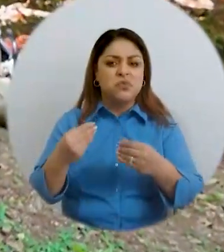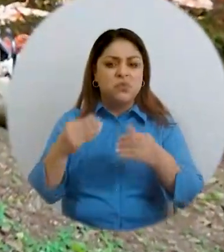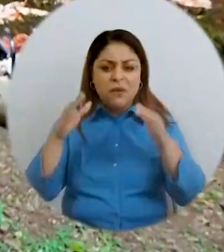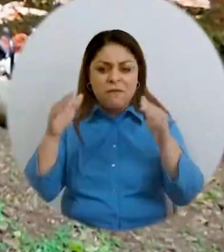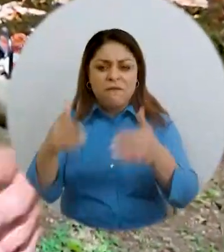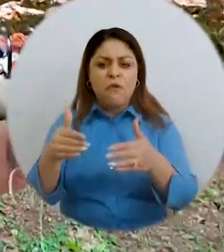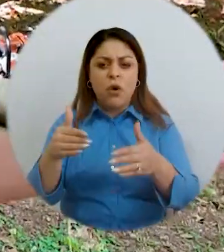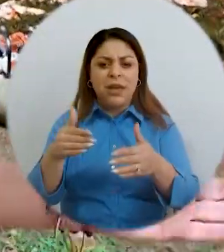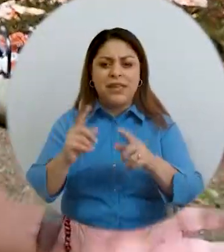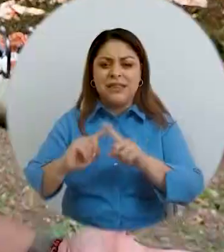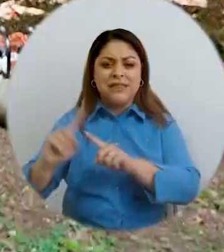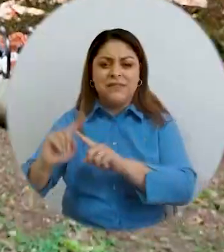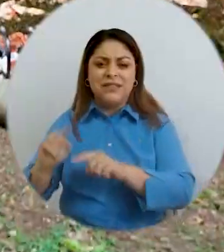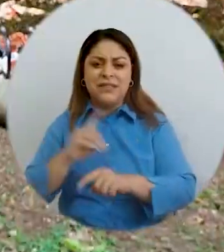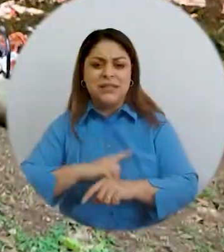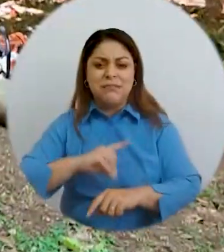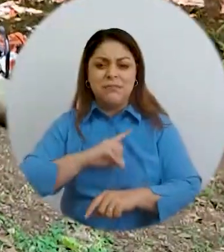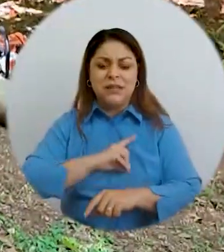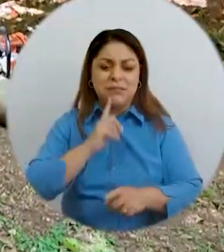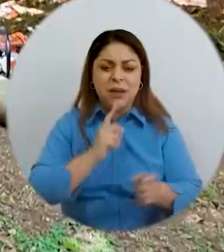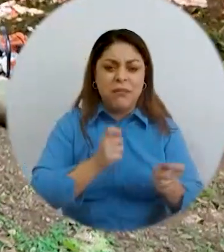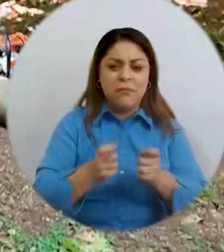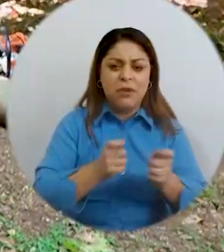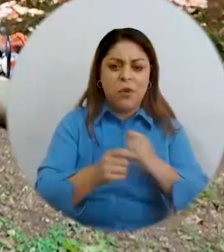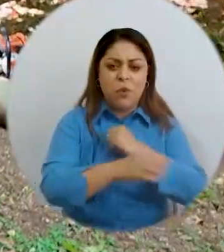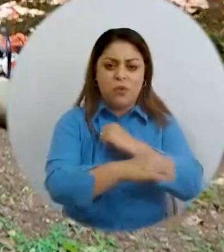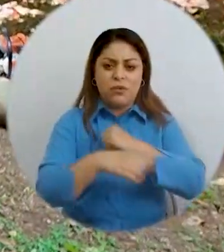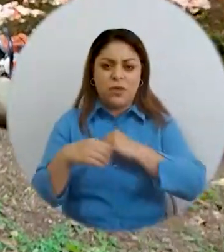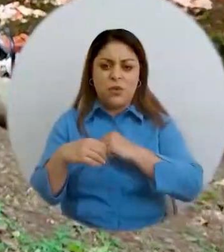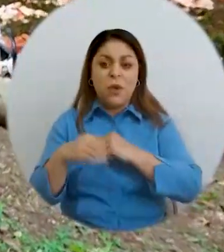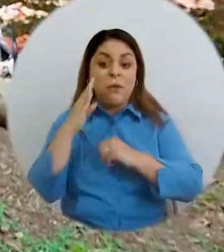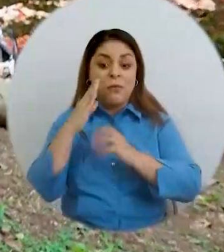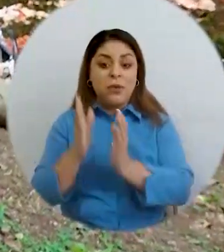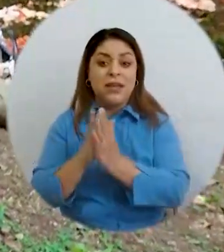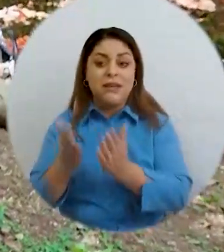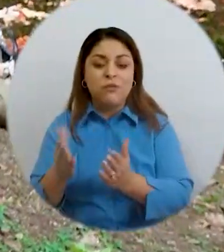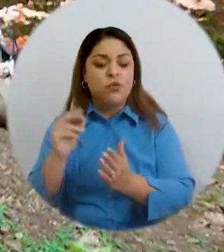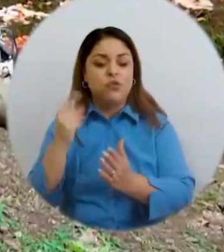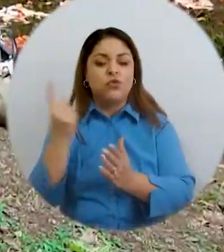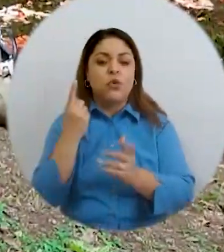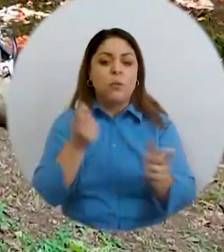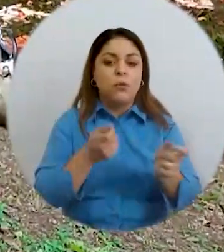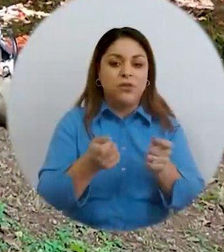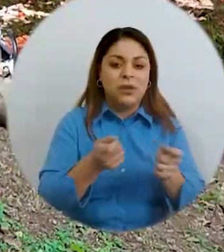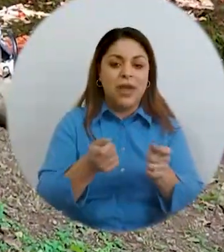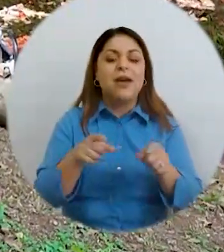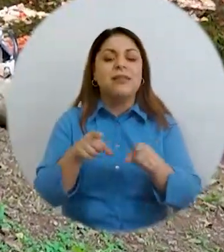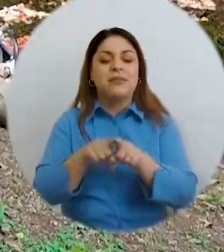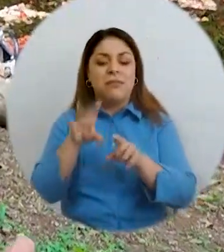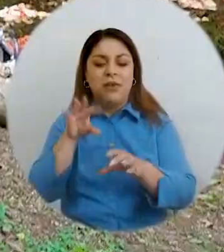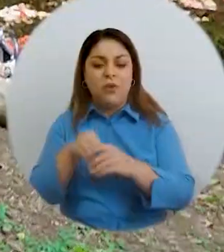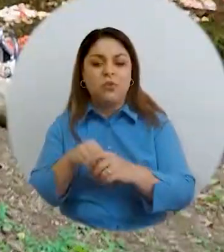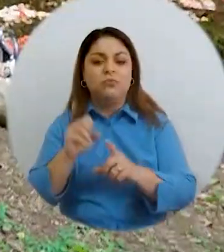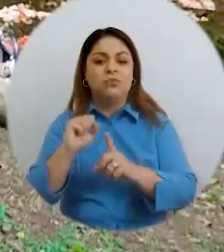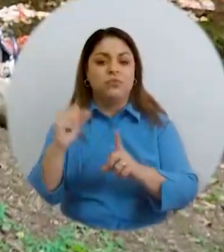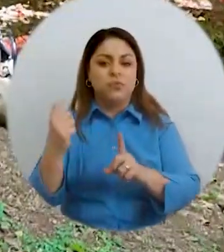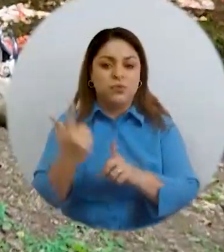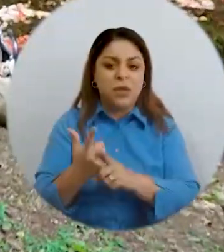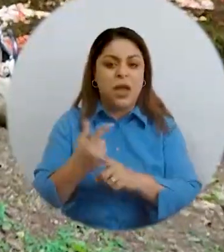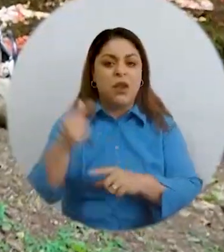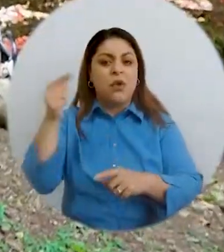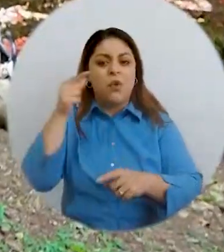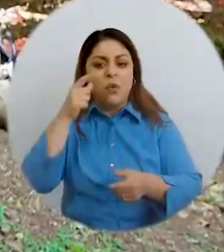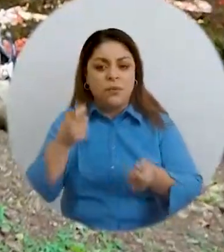océanos desde un enfoque muy transdisciplinario, porque el libro no solo se enfoca a la parte de monitoreo, sino que tiene una parte social, una parte